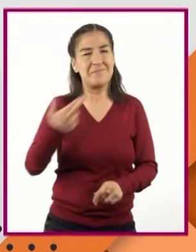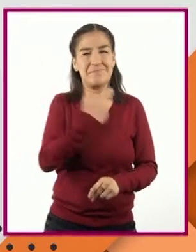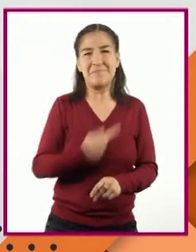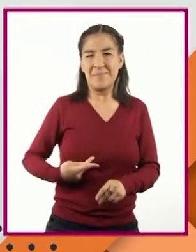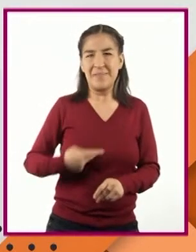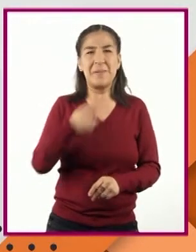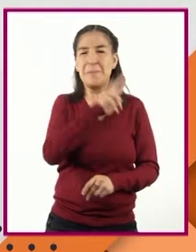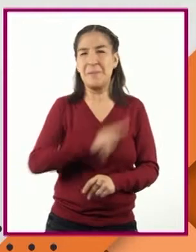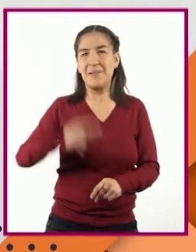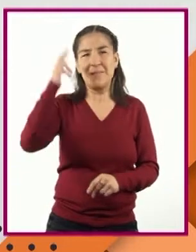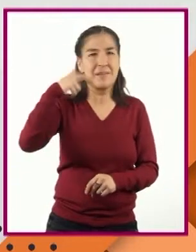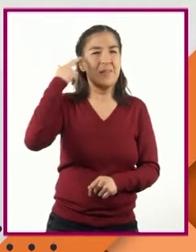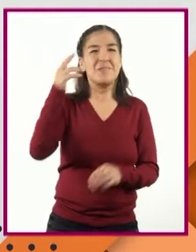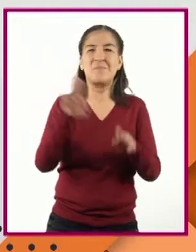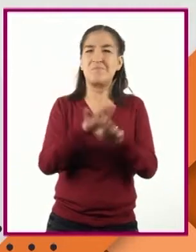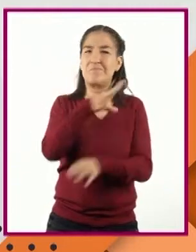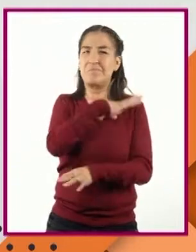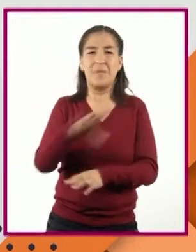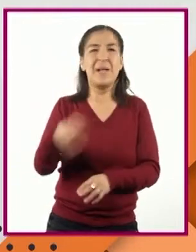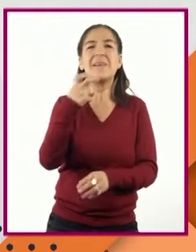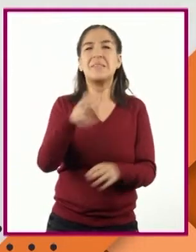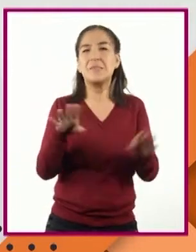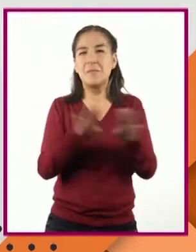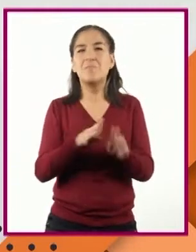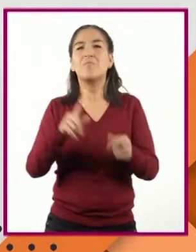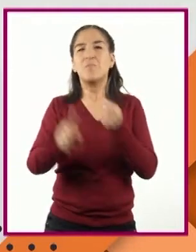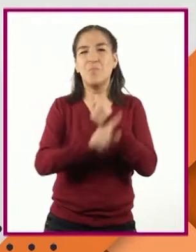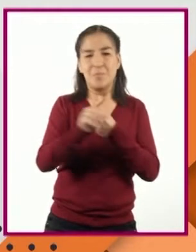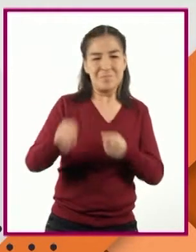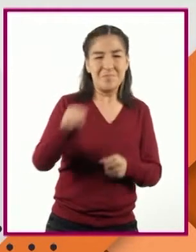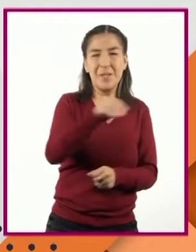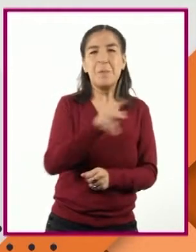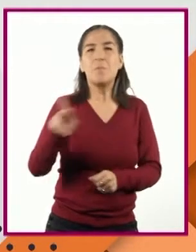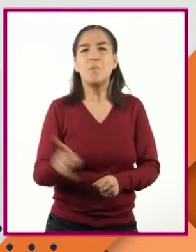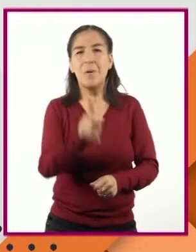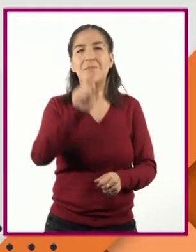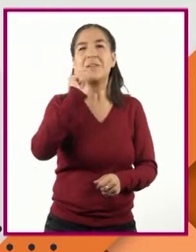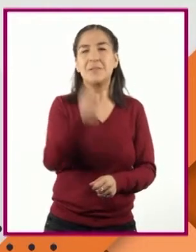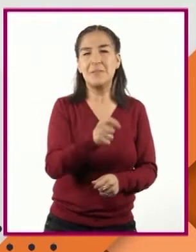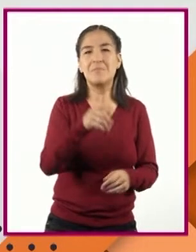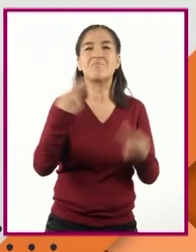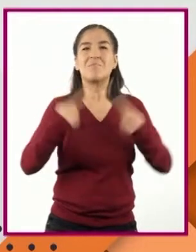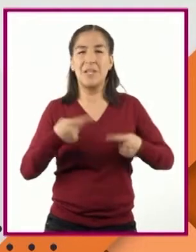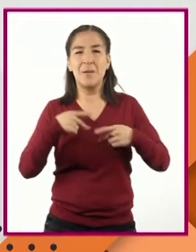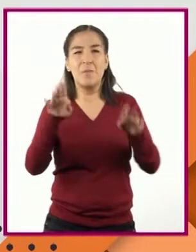pueblos realizaban ataques a algunas poblaciones, lo cual inhibía que llegaran